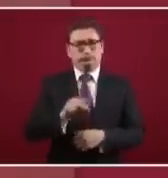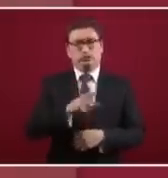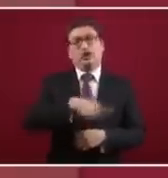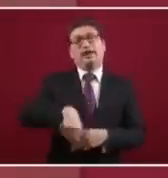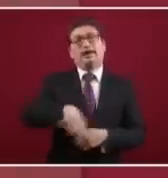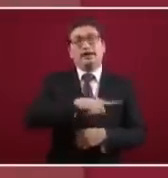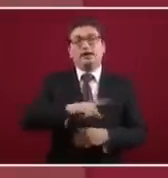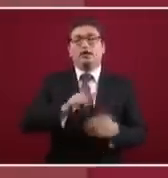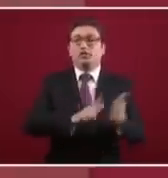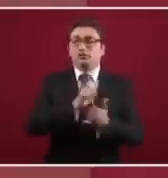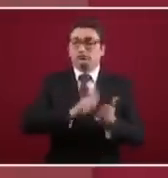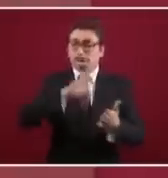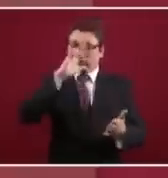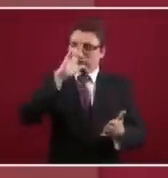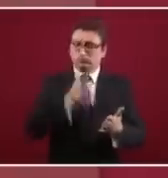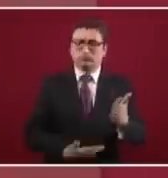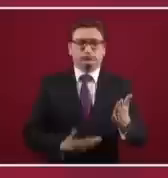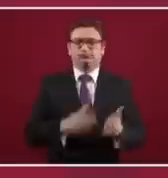violar la ley,